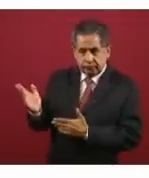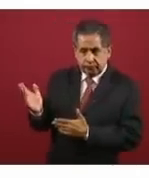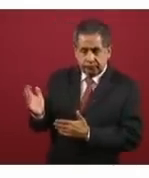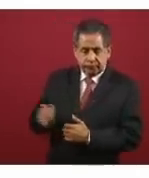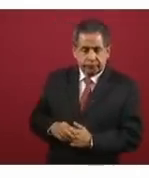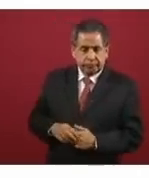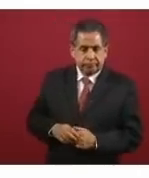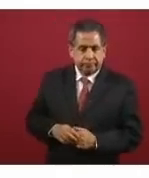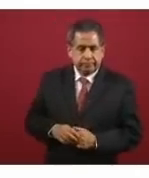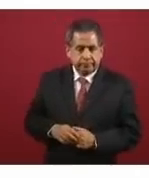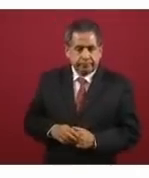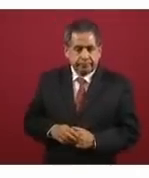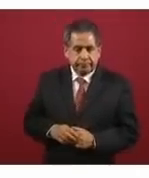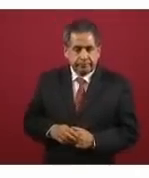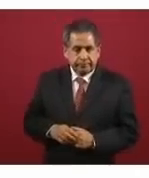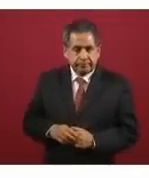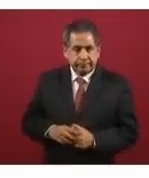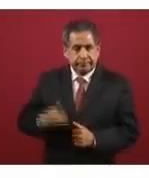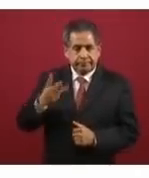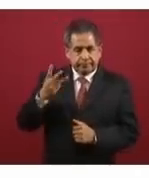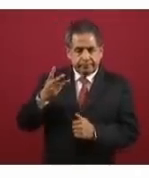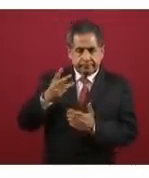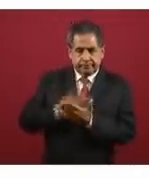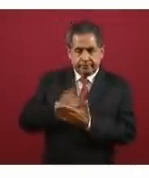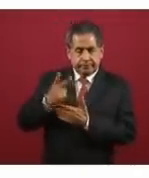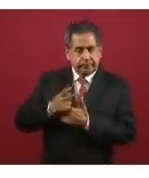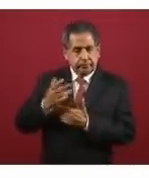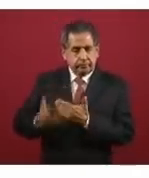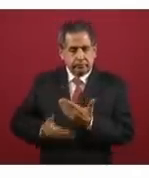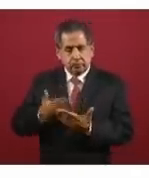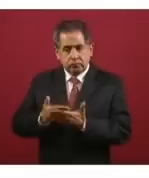Y hay 3 proyectos en proceso de